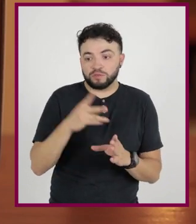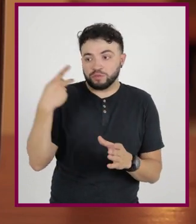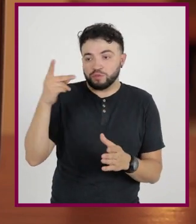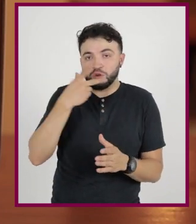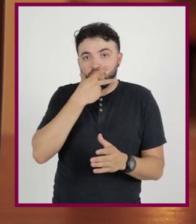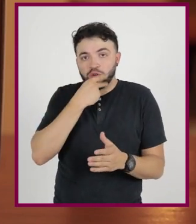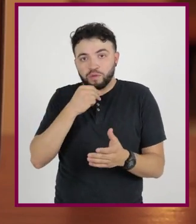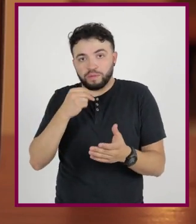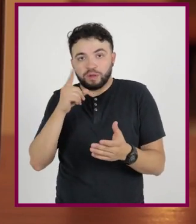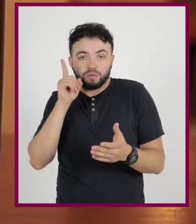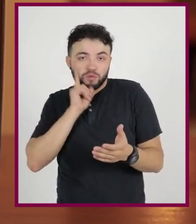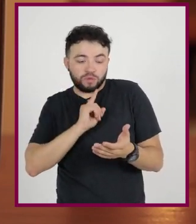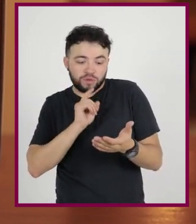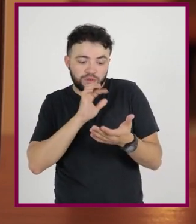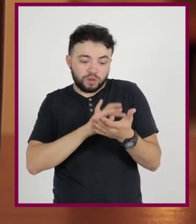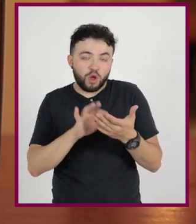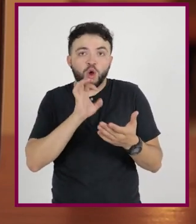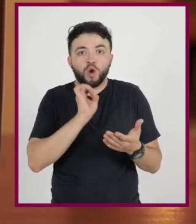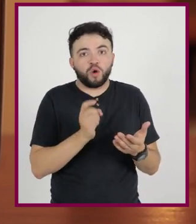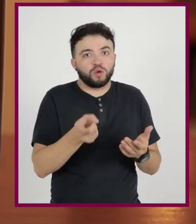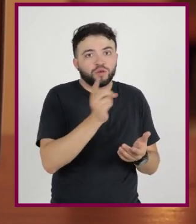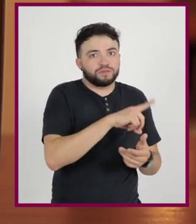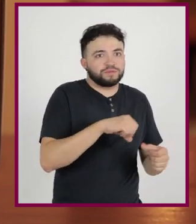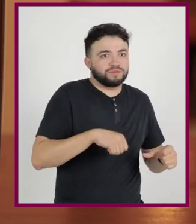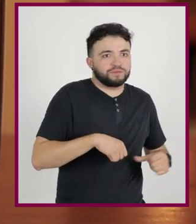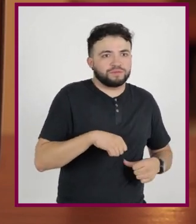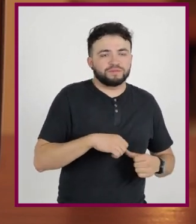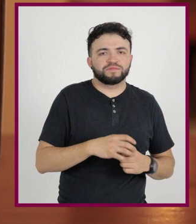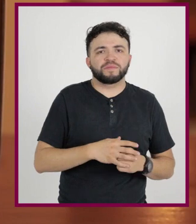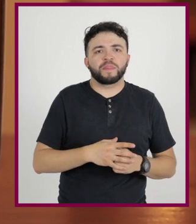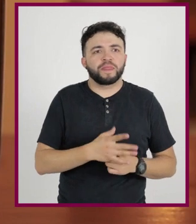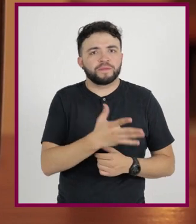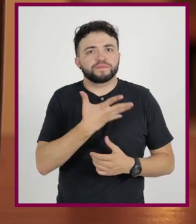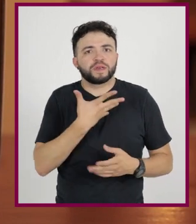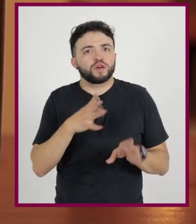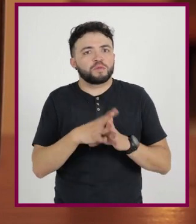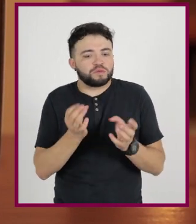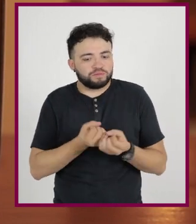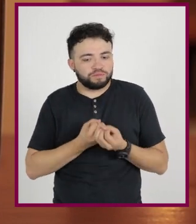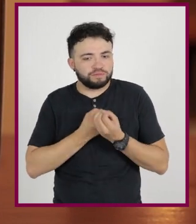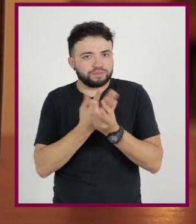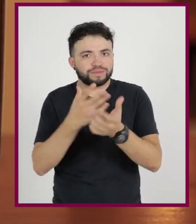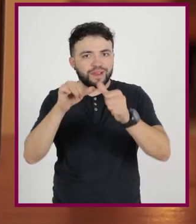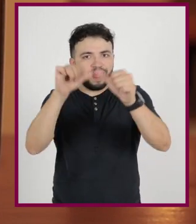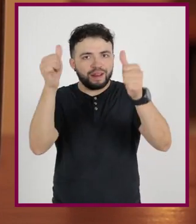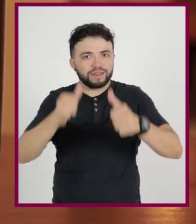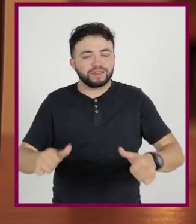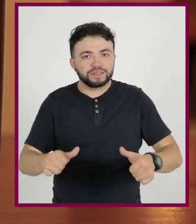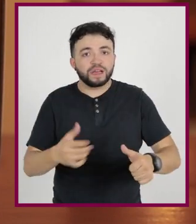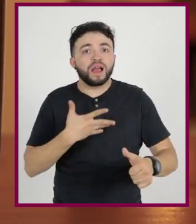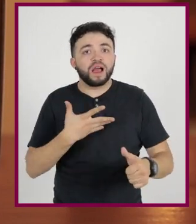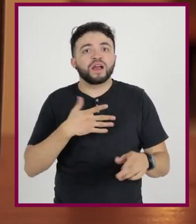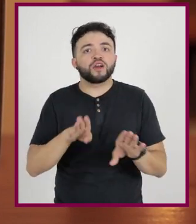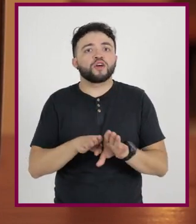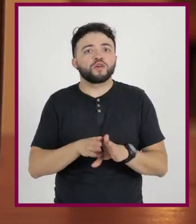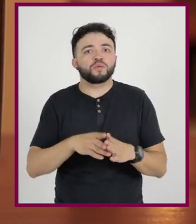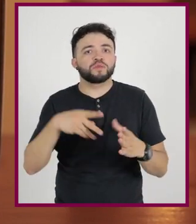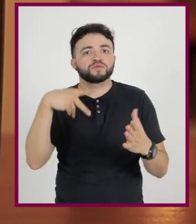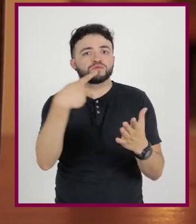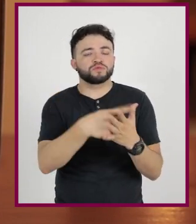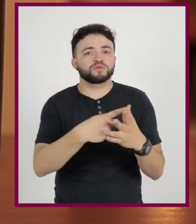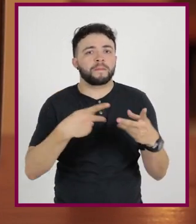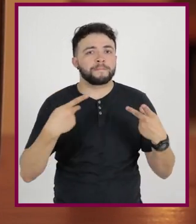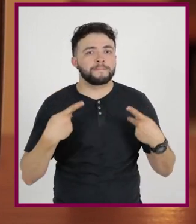del lector o del autor. Es una producción o creación en donde existe la expresión artística y hay un